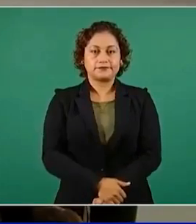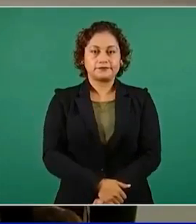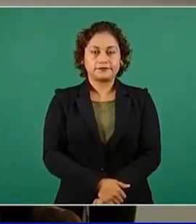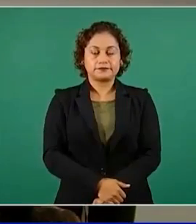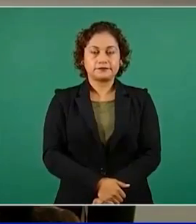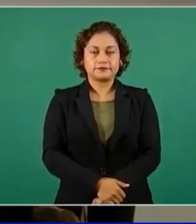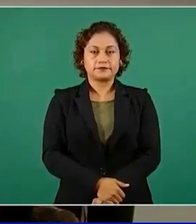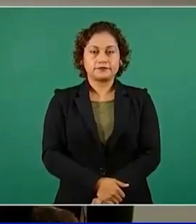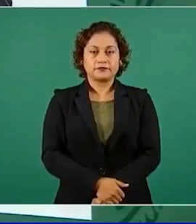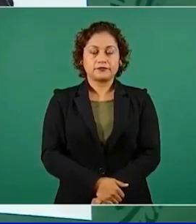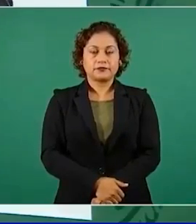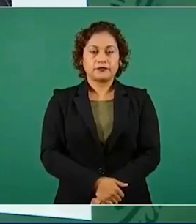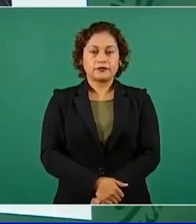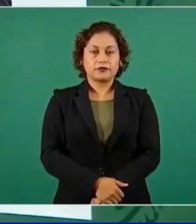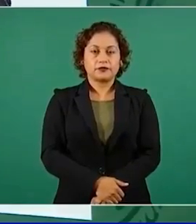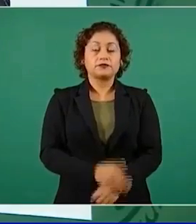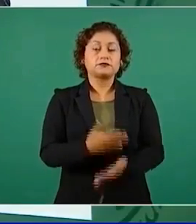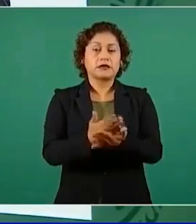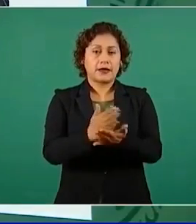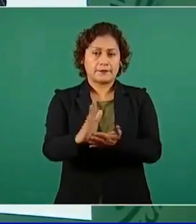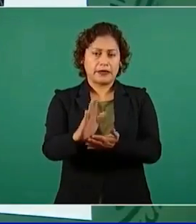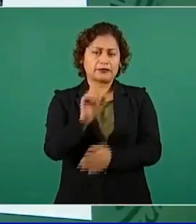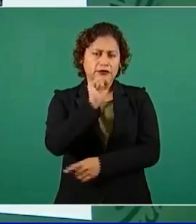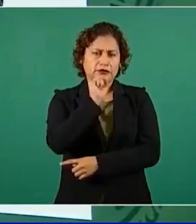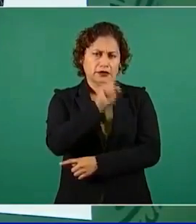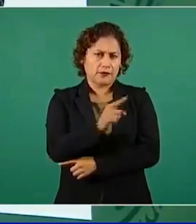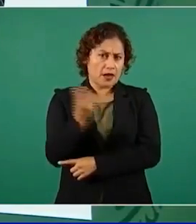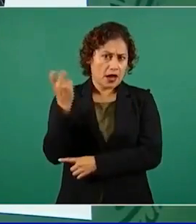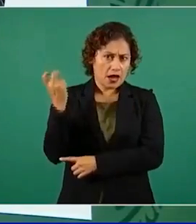y también esto es una prueba